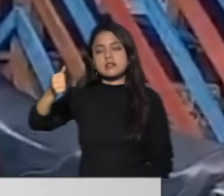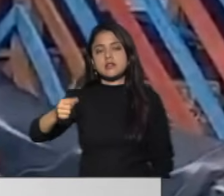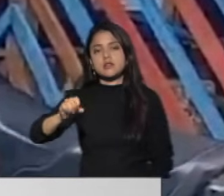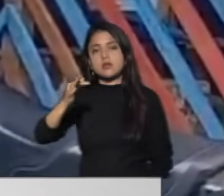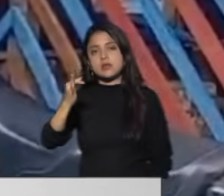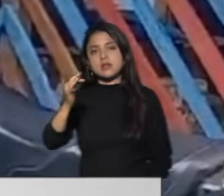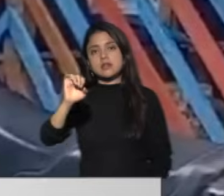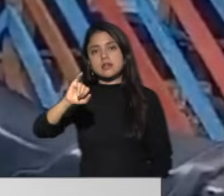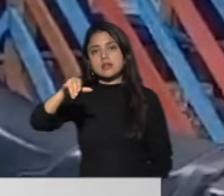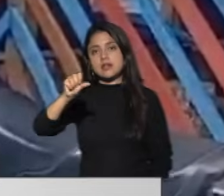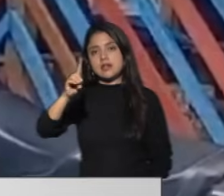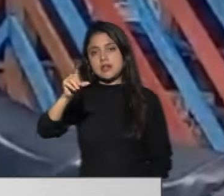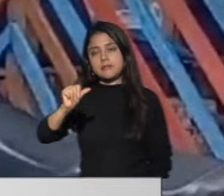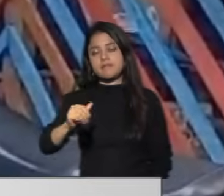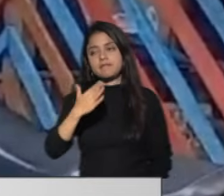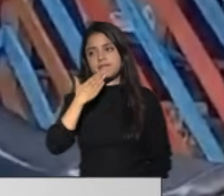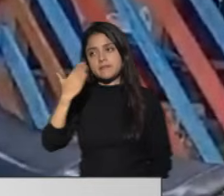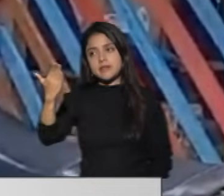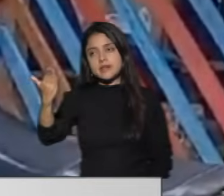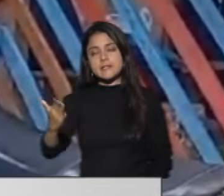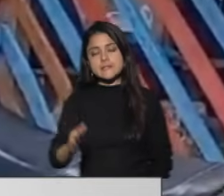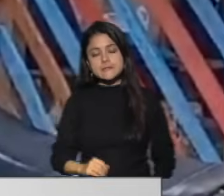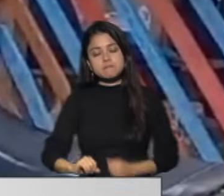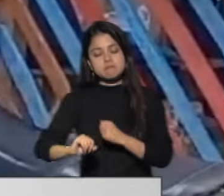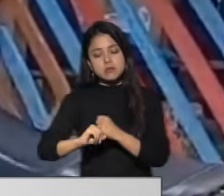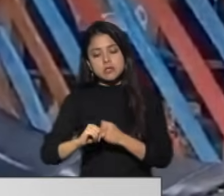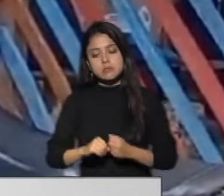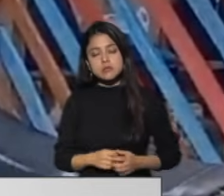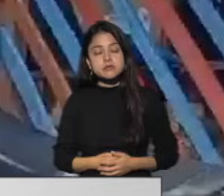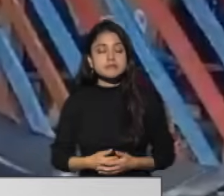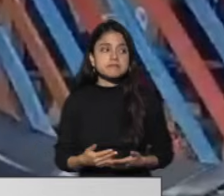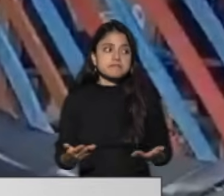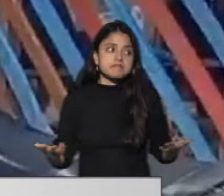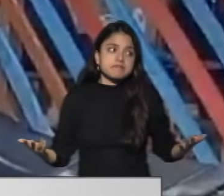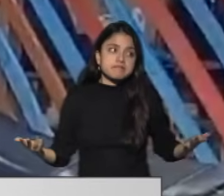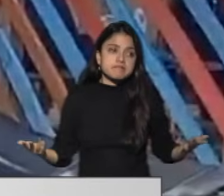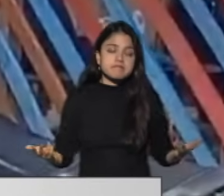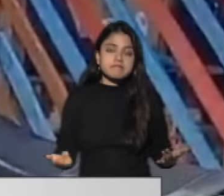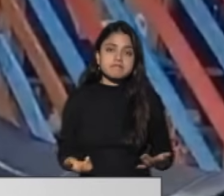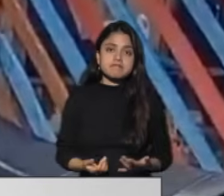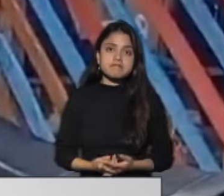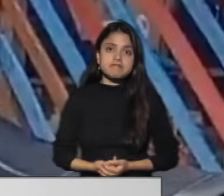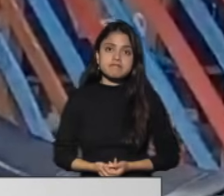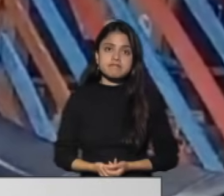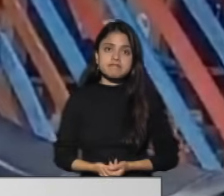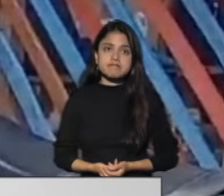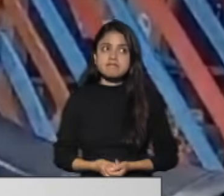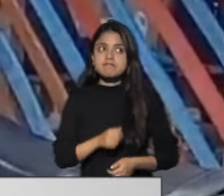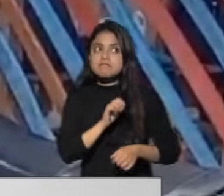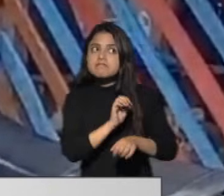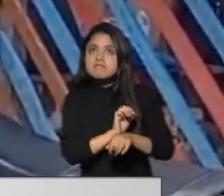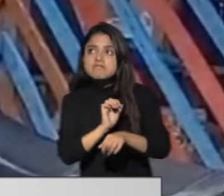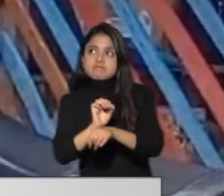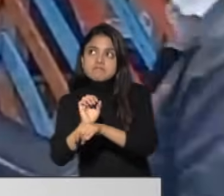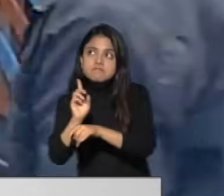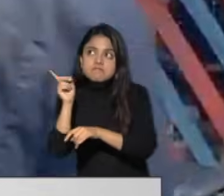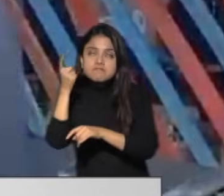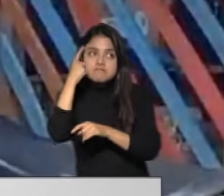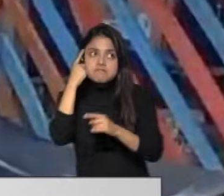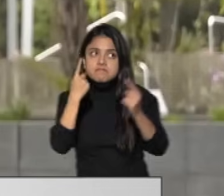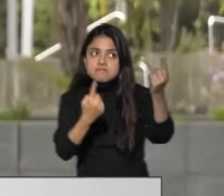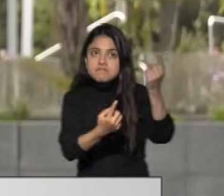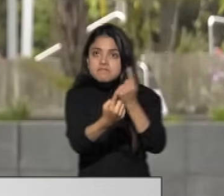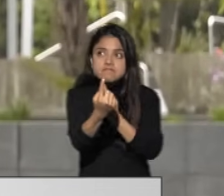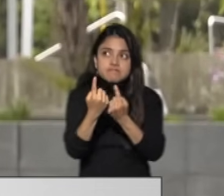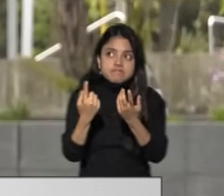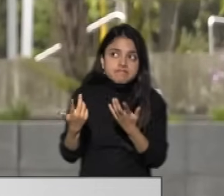haciendo presencia y pues esperar a ver qué pasa y pues si esto llega a algún ente o alguien que nos